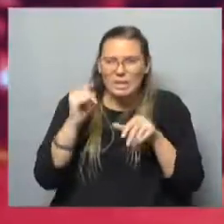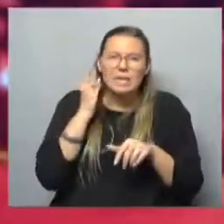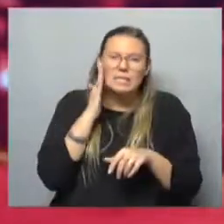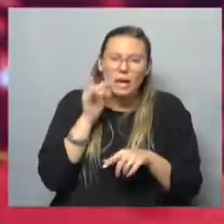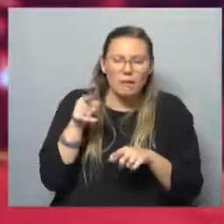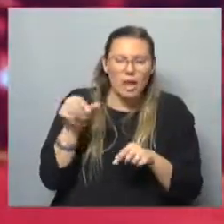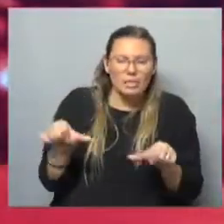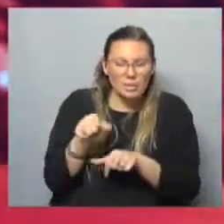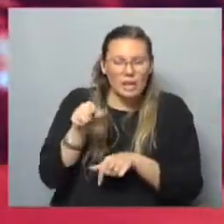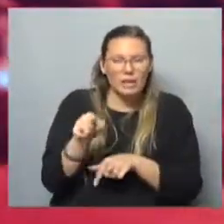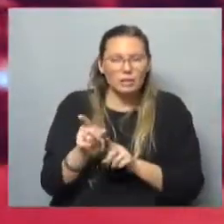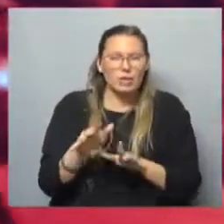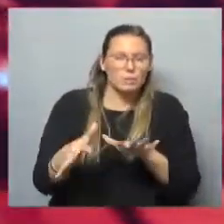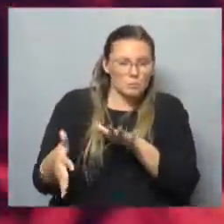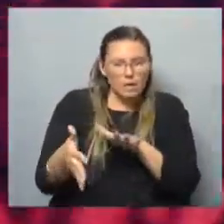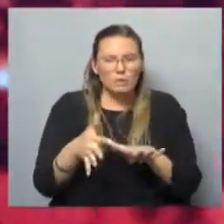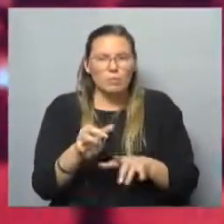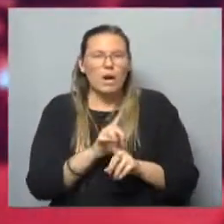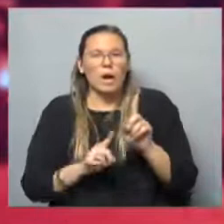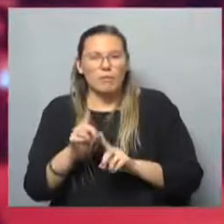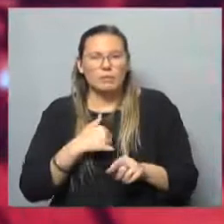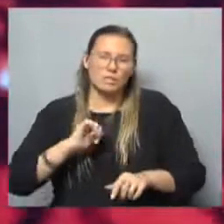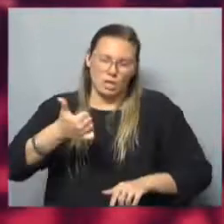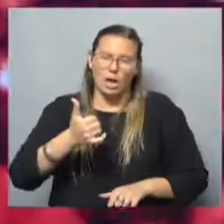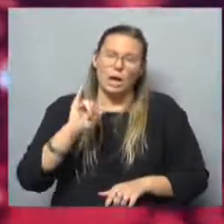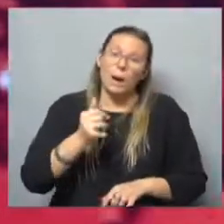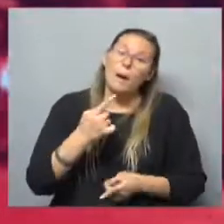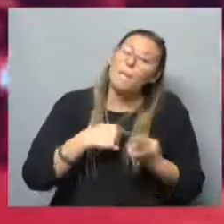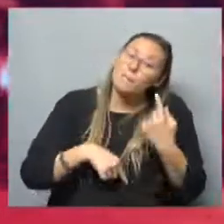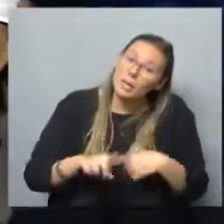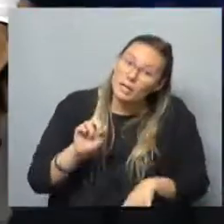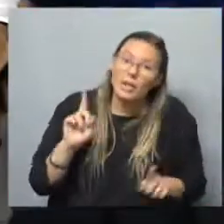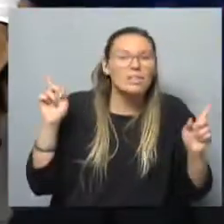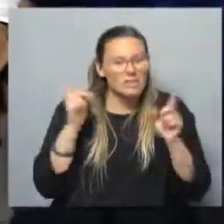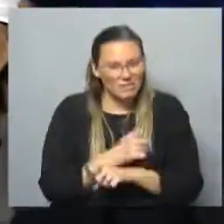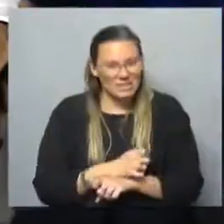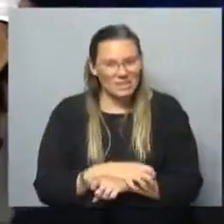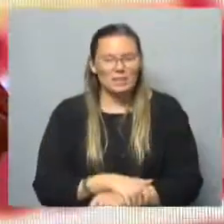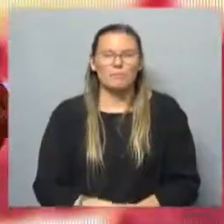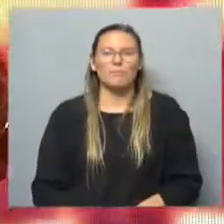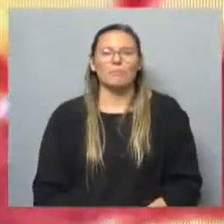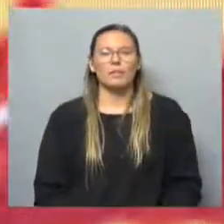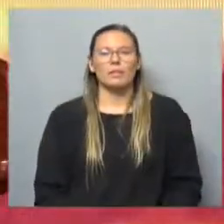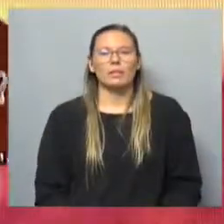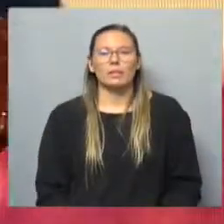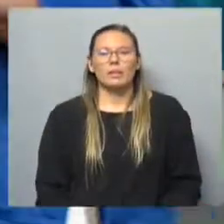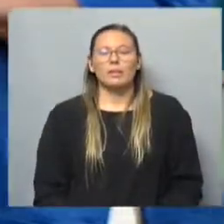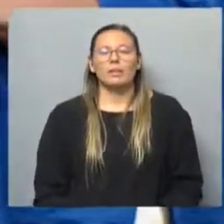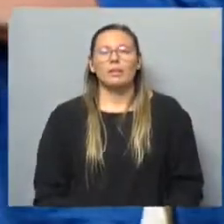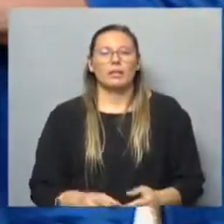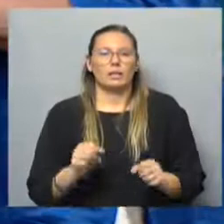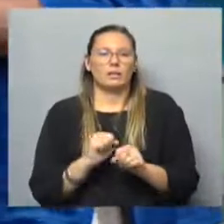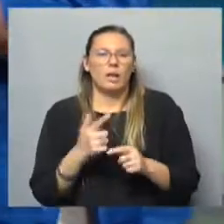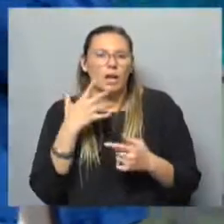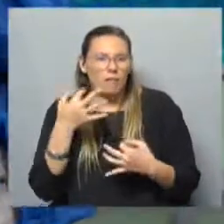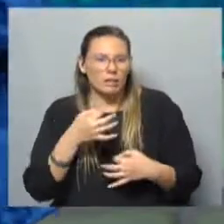dice, es por ahí, más o menos, anda ahí. A veces le gano yo, pero es difícil. Es indiscutible,